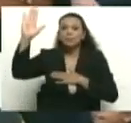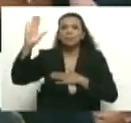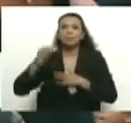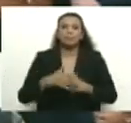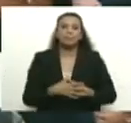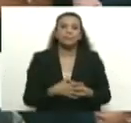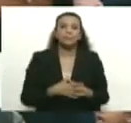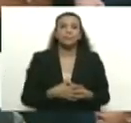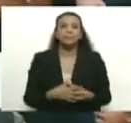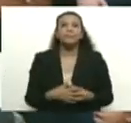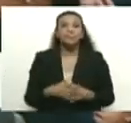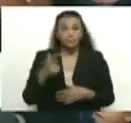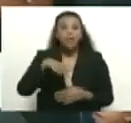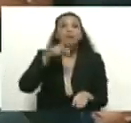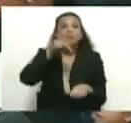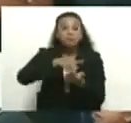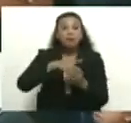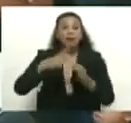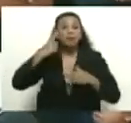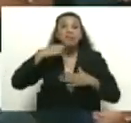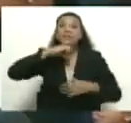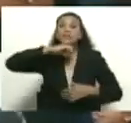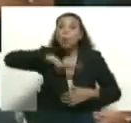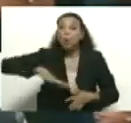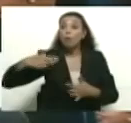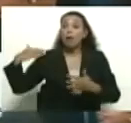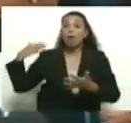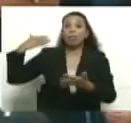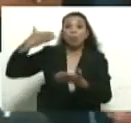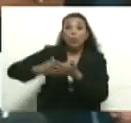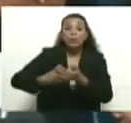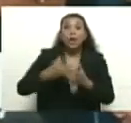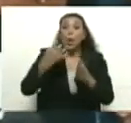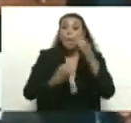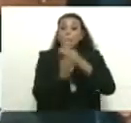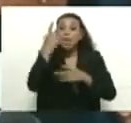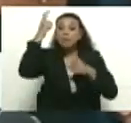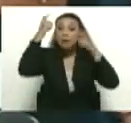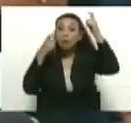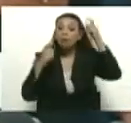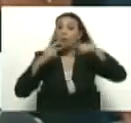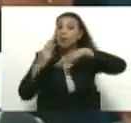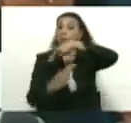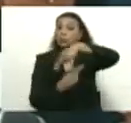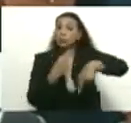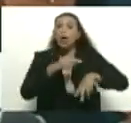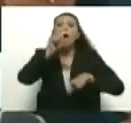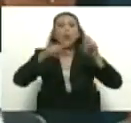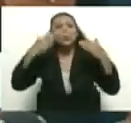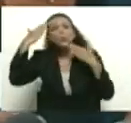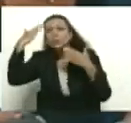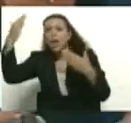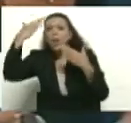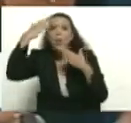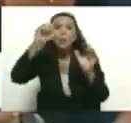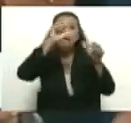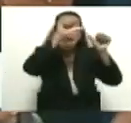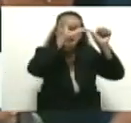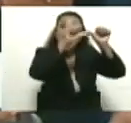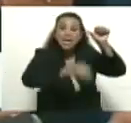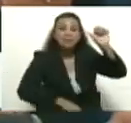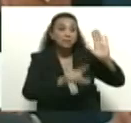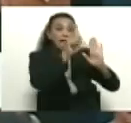Presente, así ha sido históricamente, yo quiero saludar, voy a saludar a algunos que, de una lista que me dieron